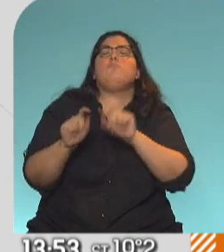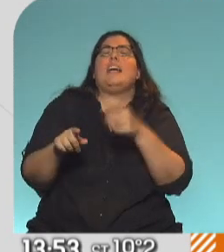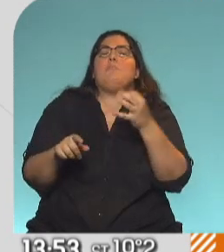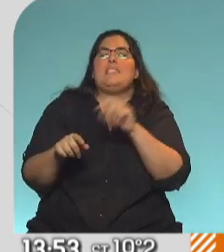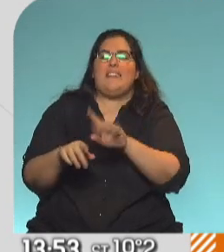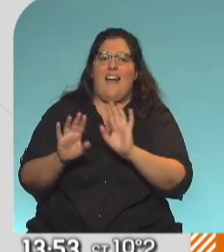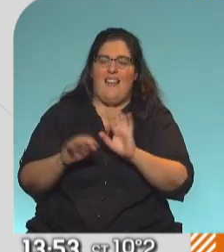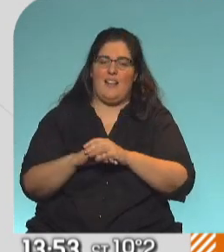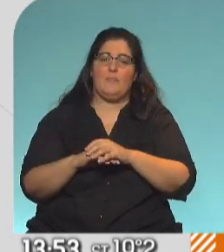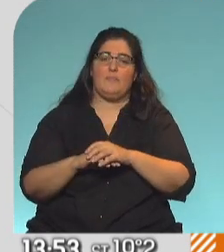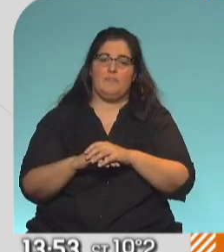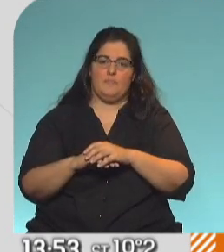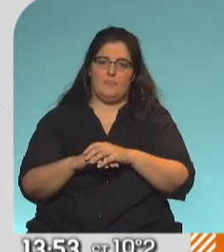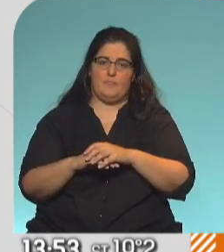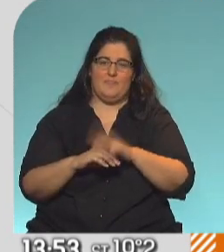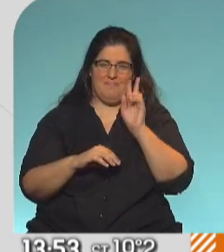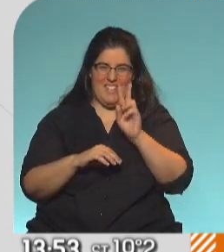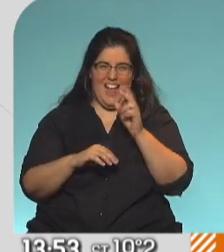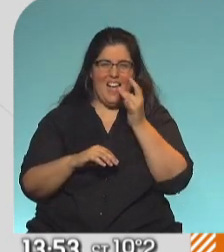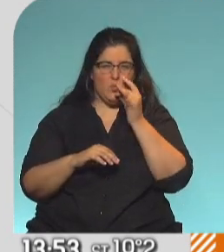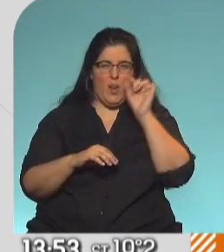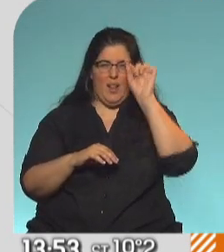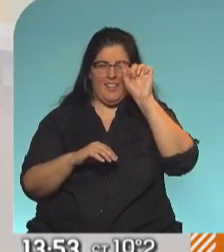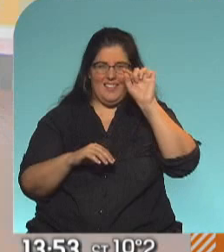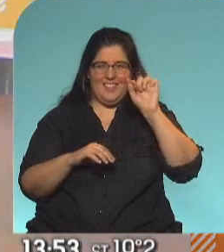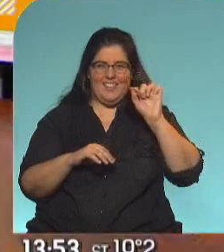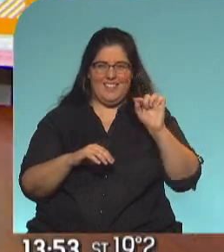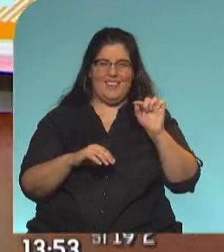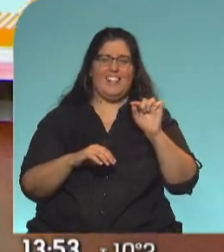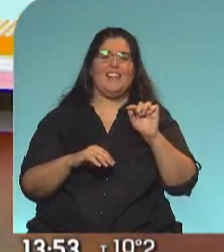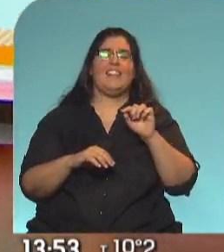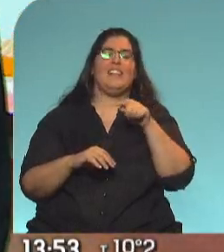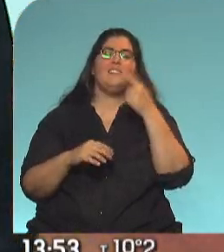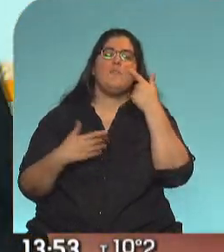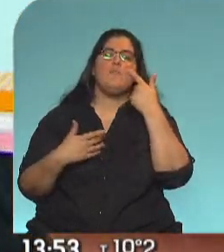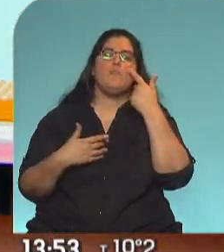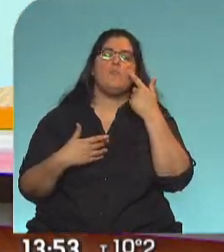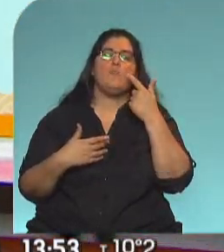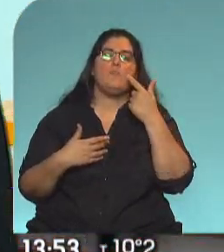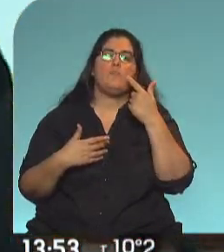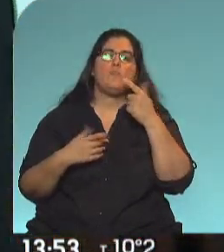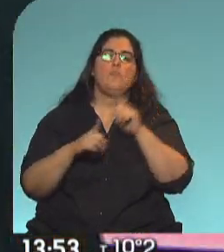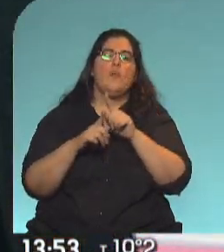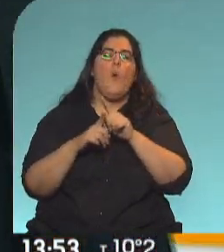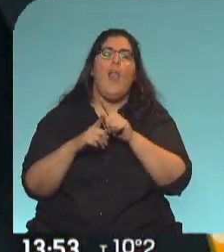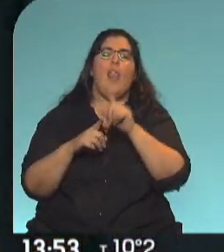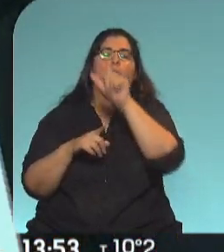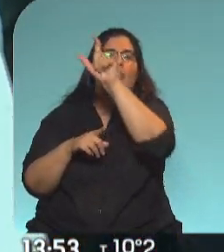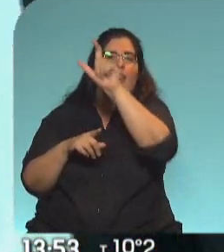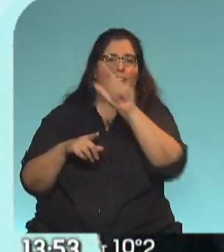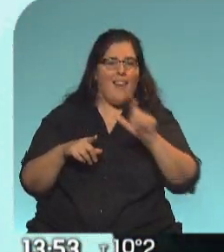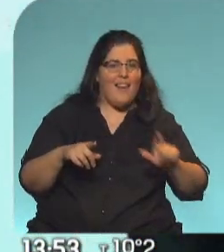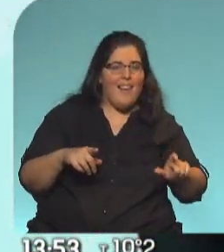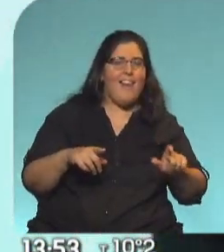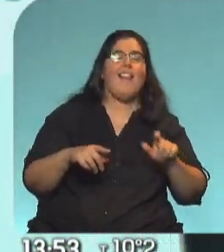director, porque es esto, ¿no? Estas líneas punteadas que lo que muestran es básicamente el especie de corredor que